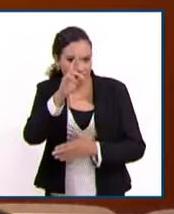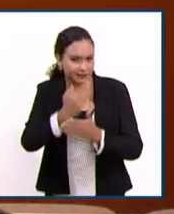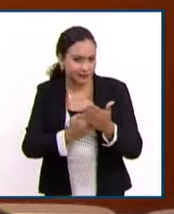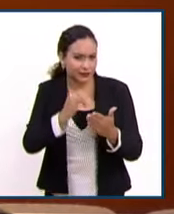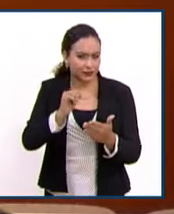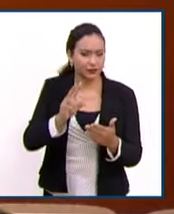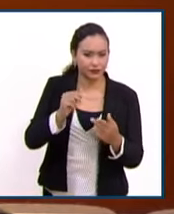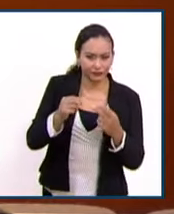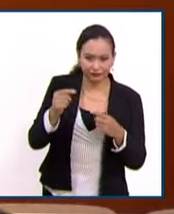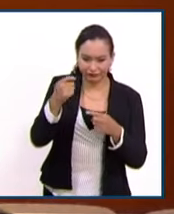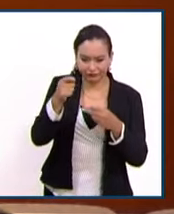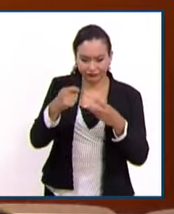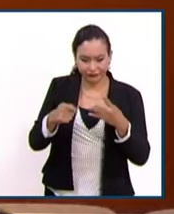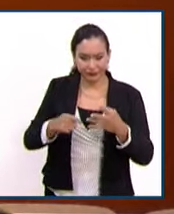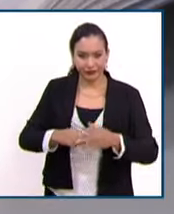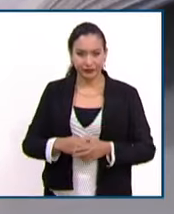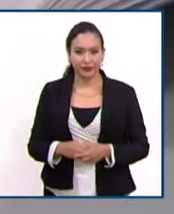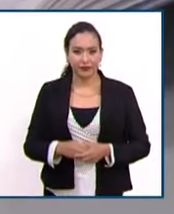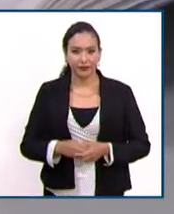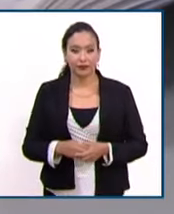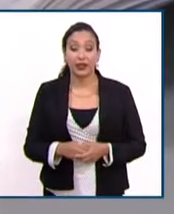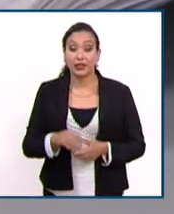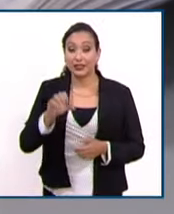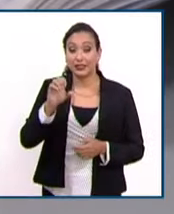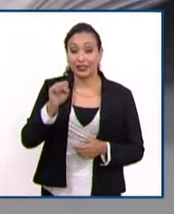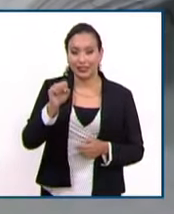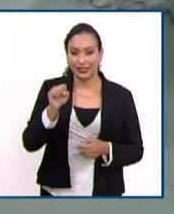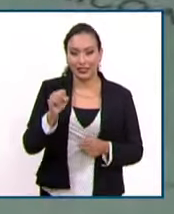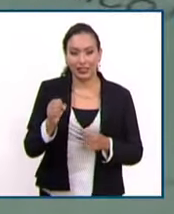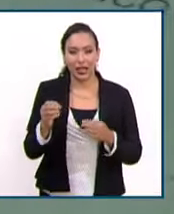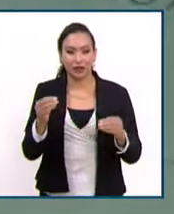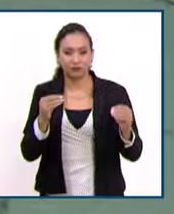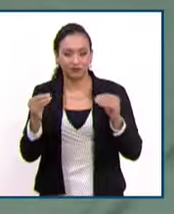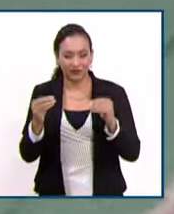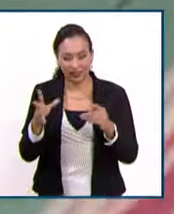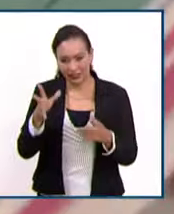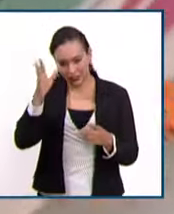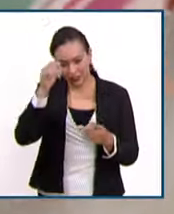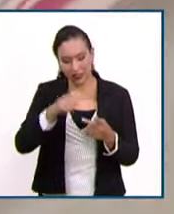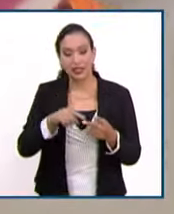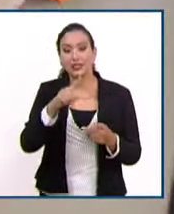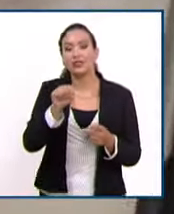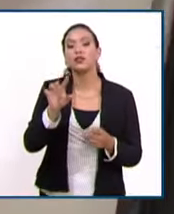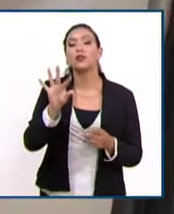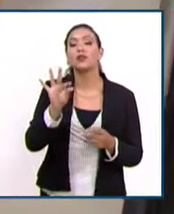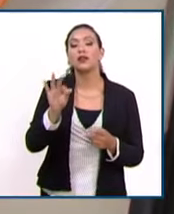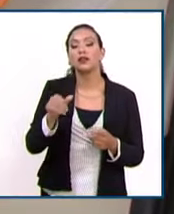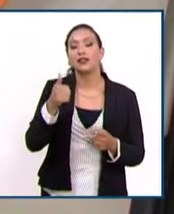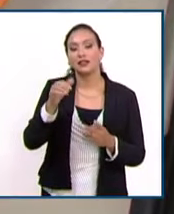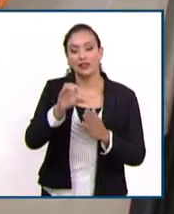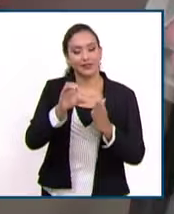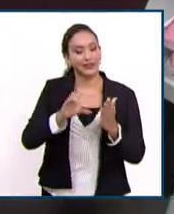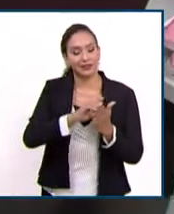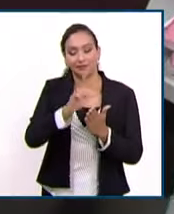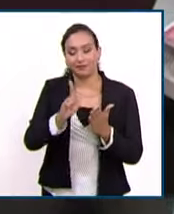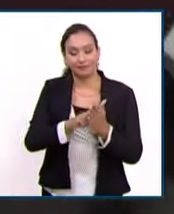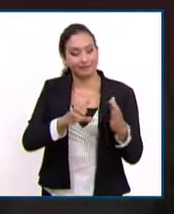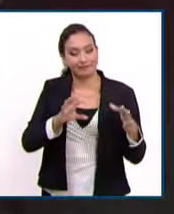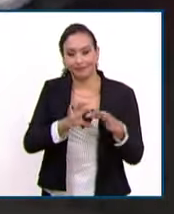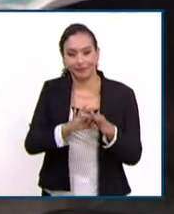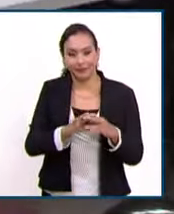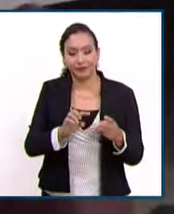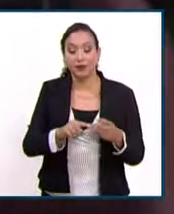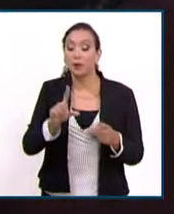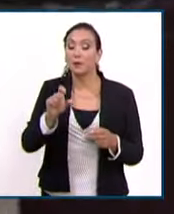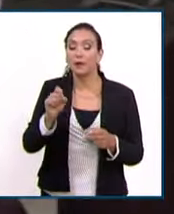en procedimiento legislativo, 60 controversias y 146 acciones de inconstitucionalidad, 24